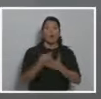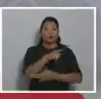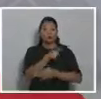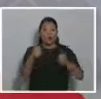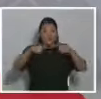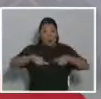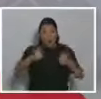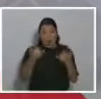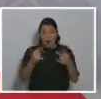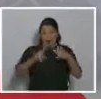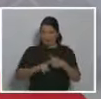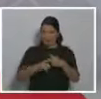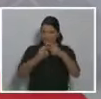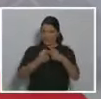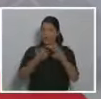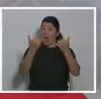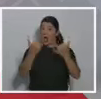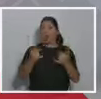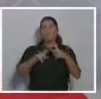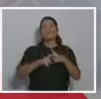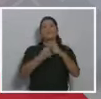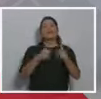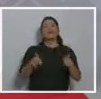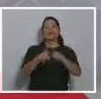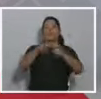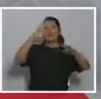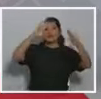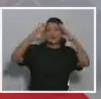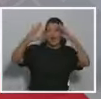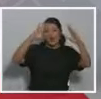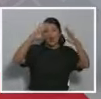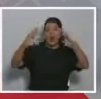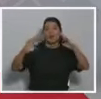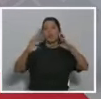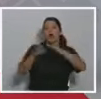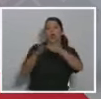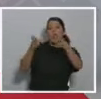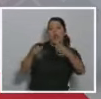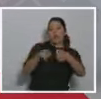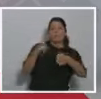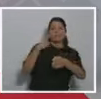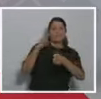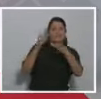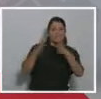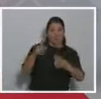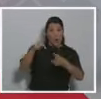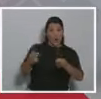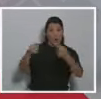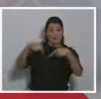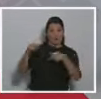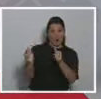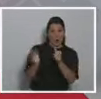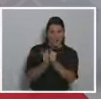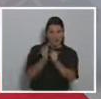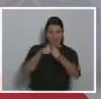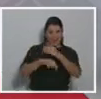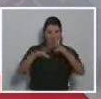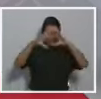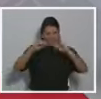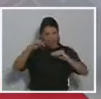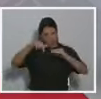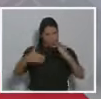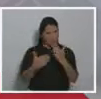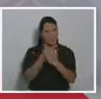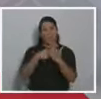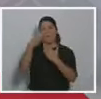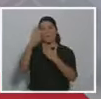si iniciamos? Vamos a empezar también saludando a la mesa fiscalizadora que nos acompaña esta tarde en este nuevo programa de la